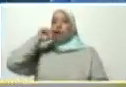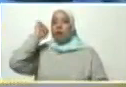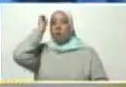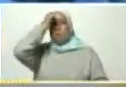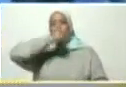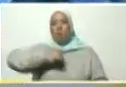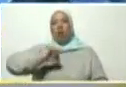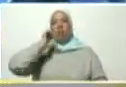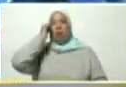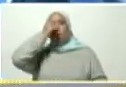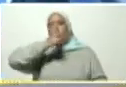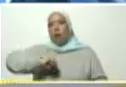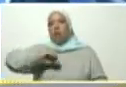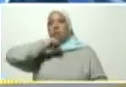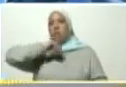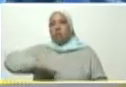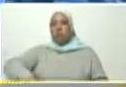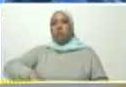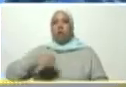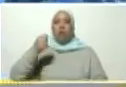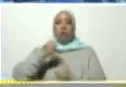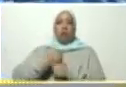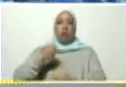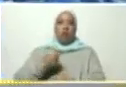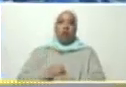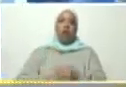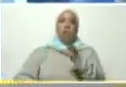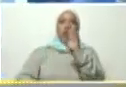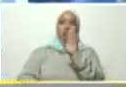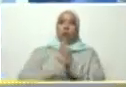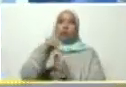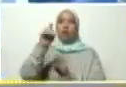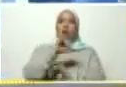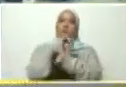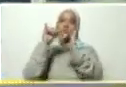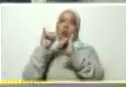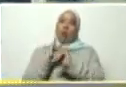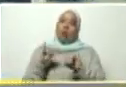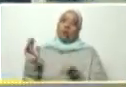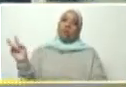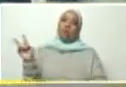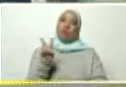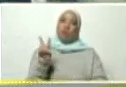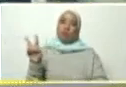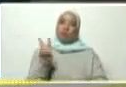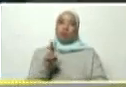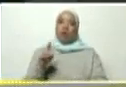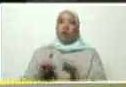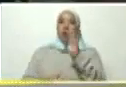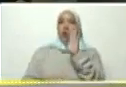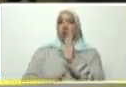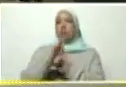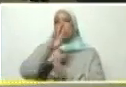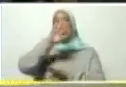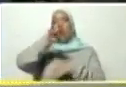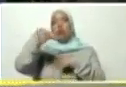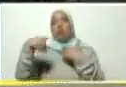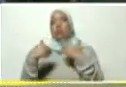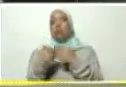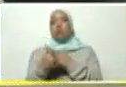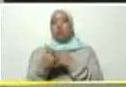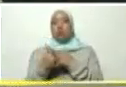por la victoria por los avances estamos felices por Venezuela Venezuela avanza todos